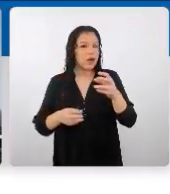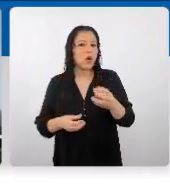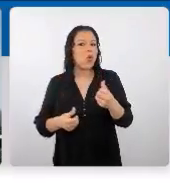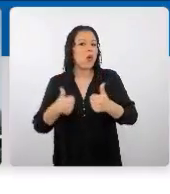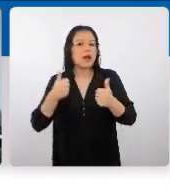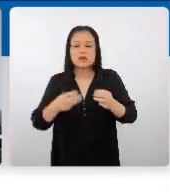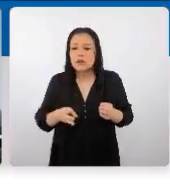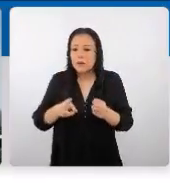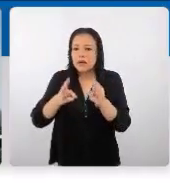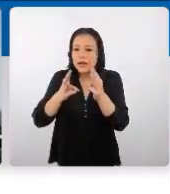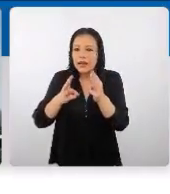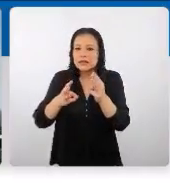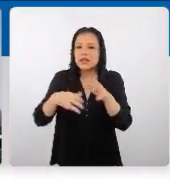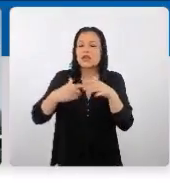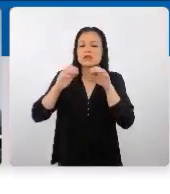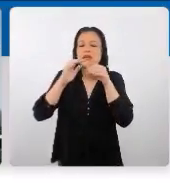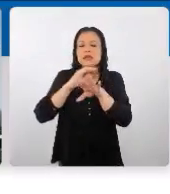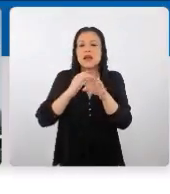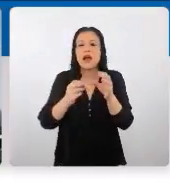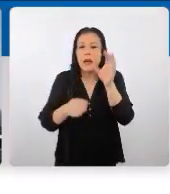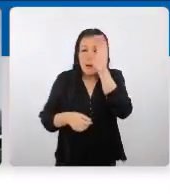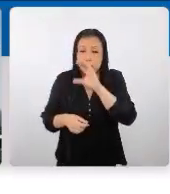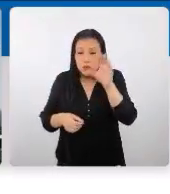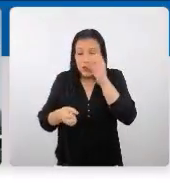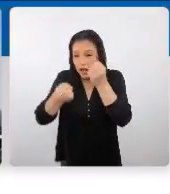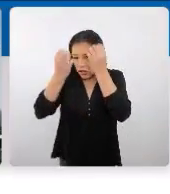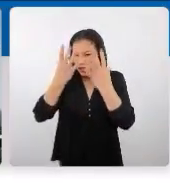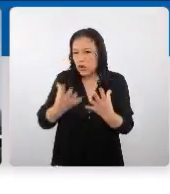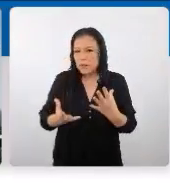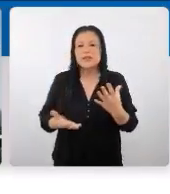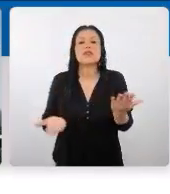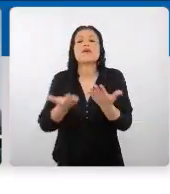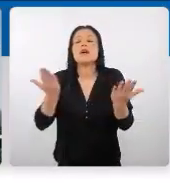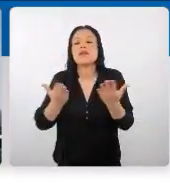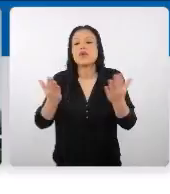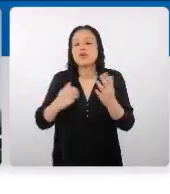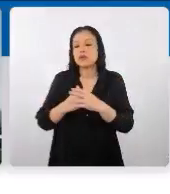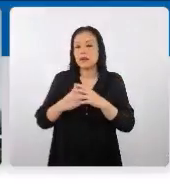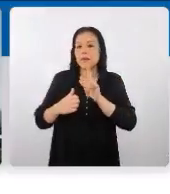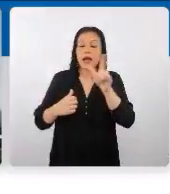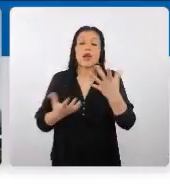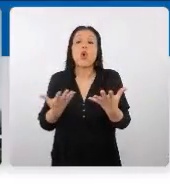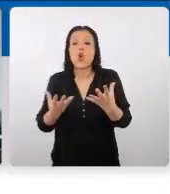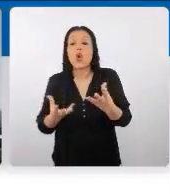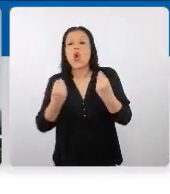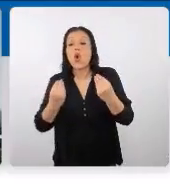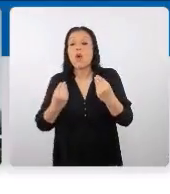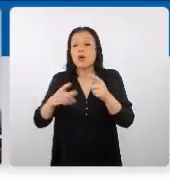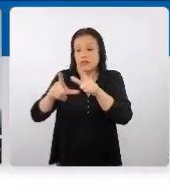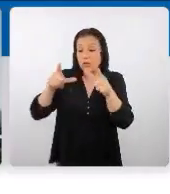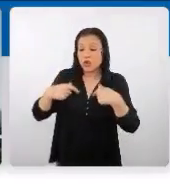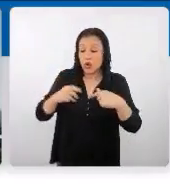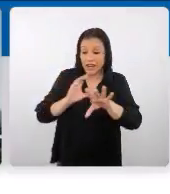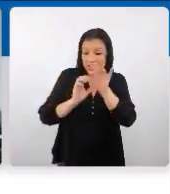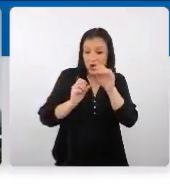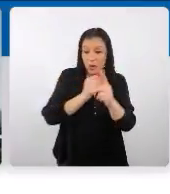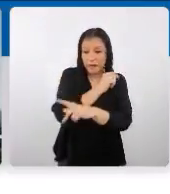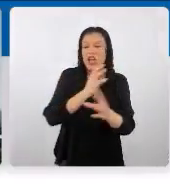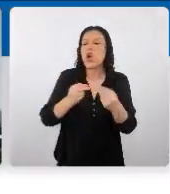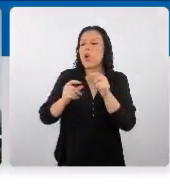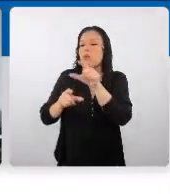para informarse sobre su destino, sobre el destino que están eligiendo para viajar,